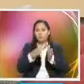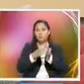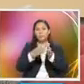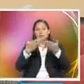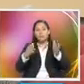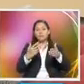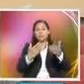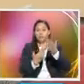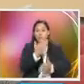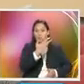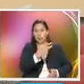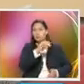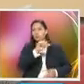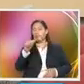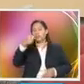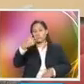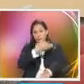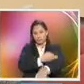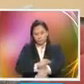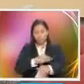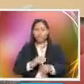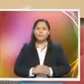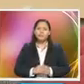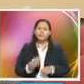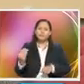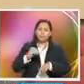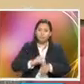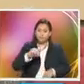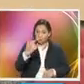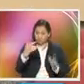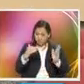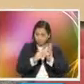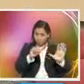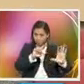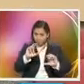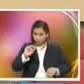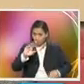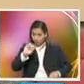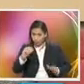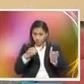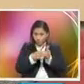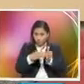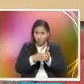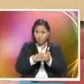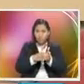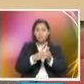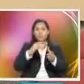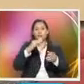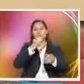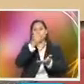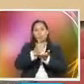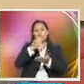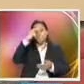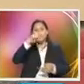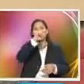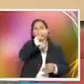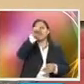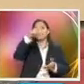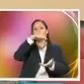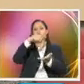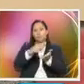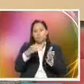de las 8 de la mañana a las 6 de la tarde. Se van a instalar 12,689 casillas por toda la Ciudad de México, en los